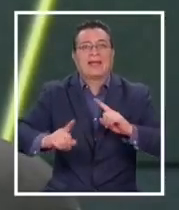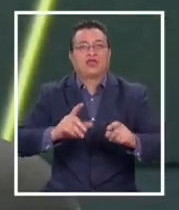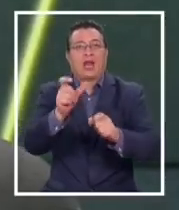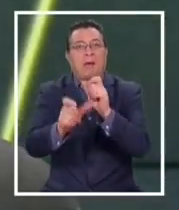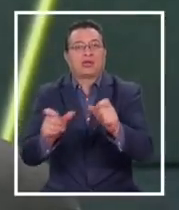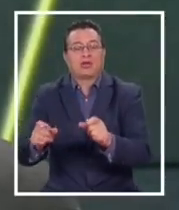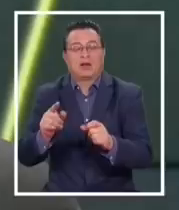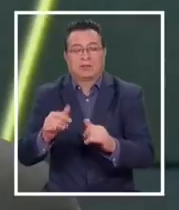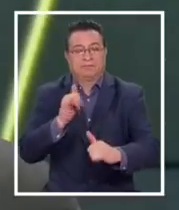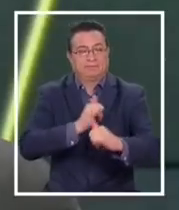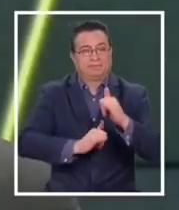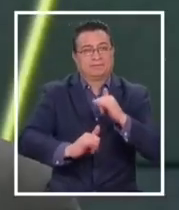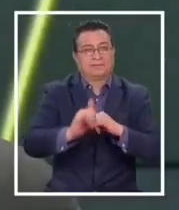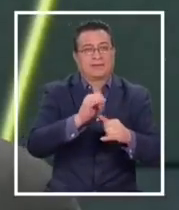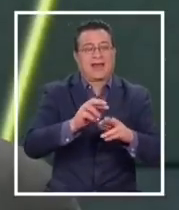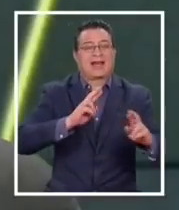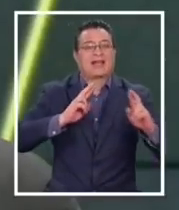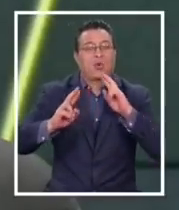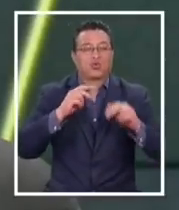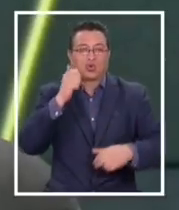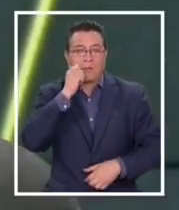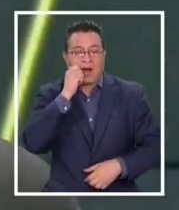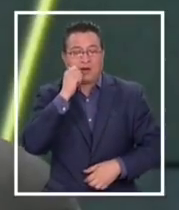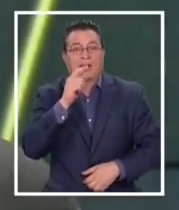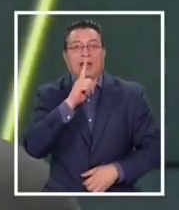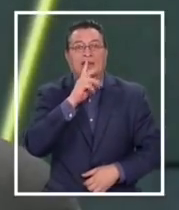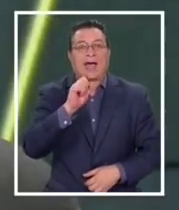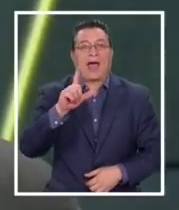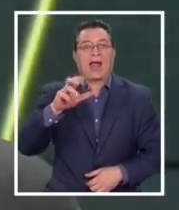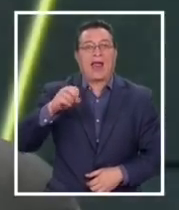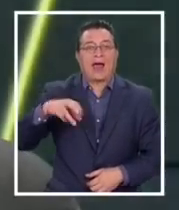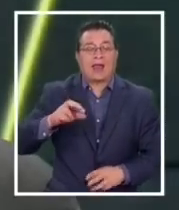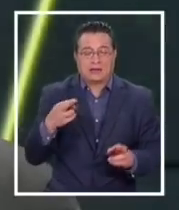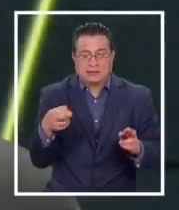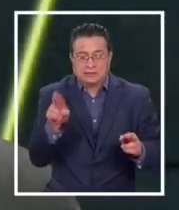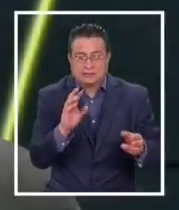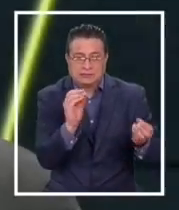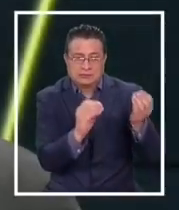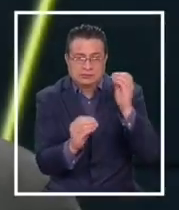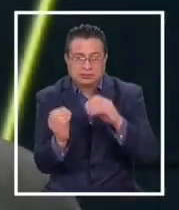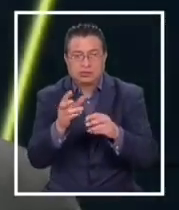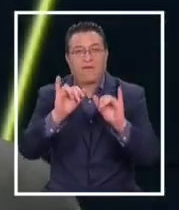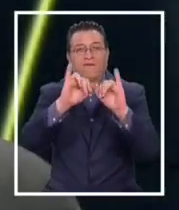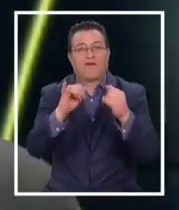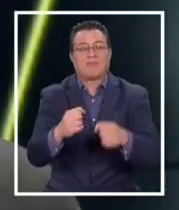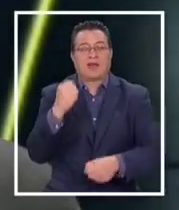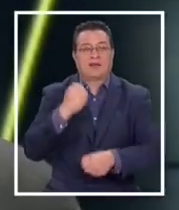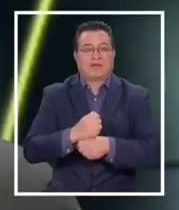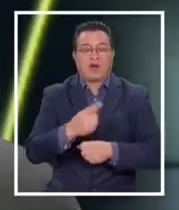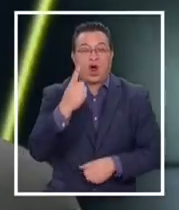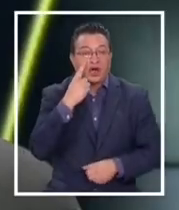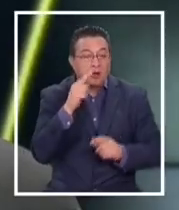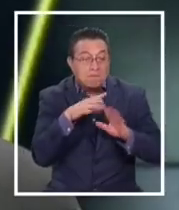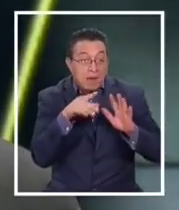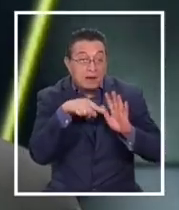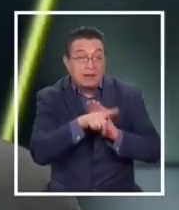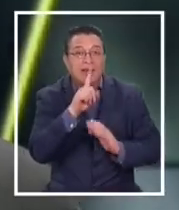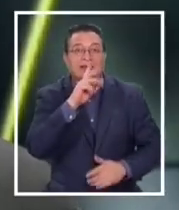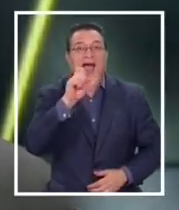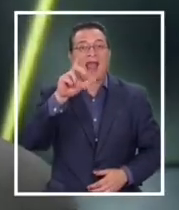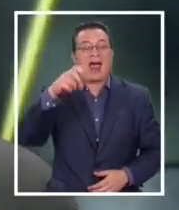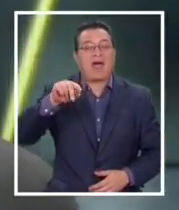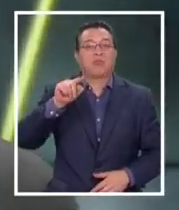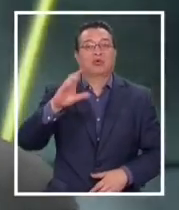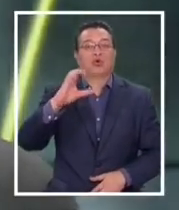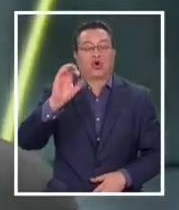personas, digitaliza el área de recursos humanos. Con Talana rediseña la forma de trabajar. Conoce más en talana.com.